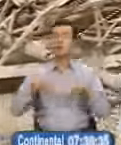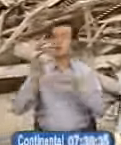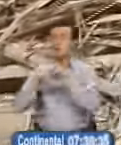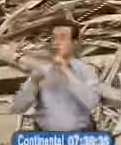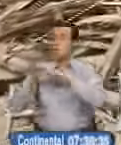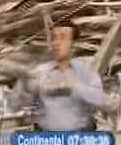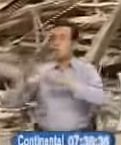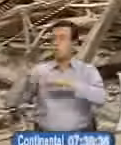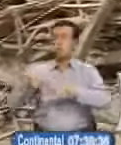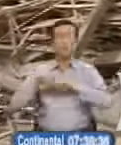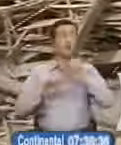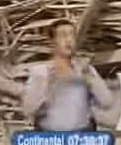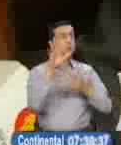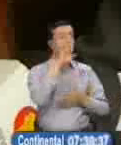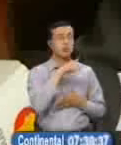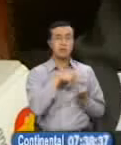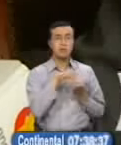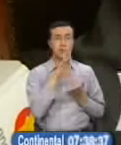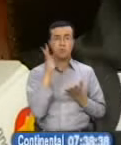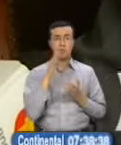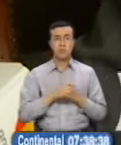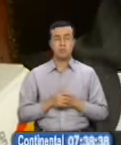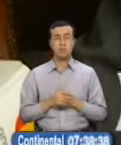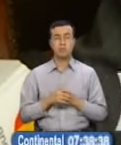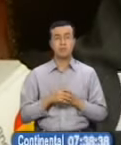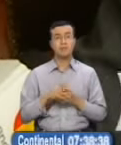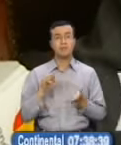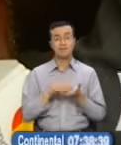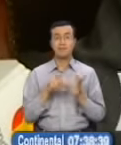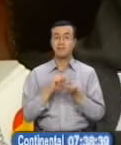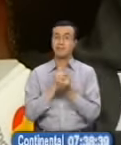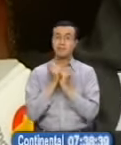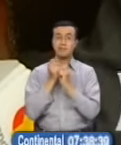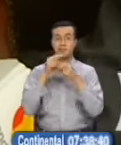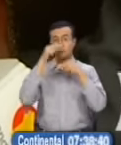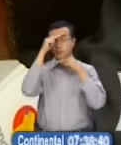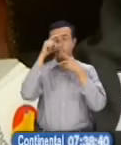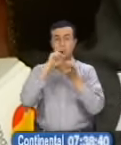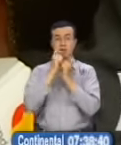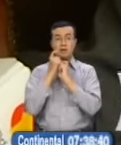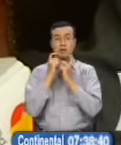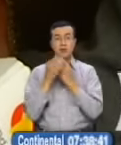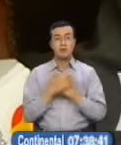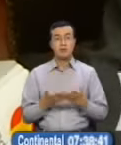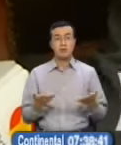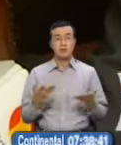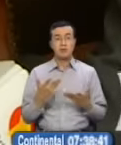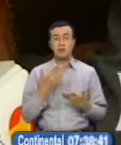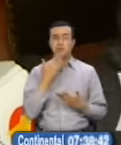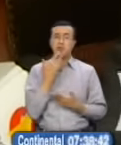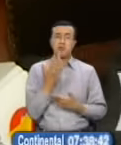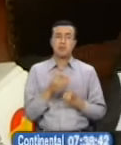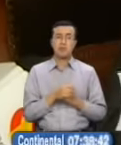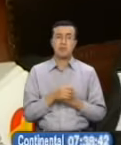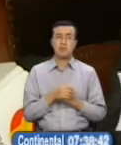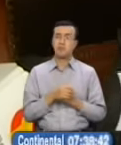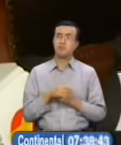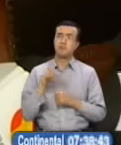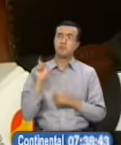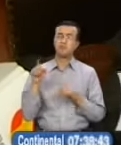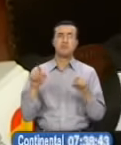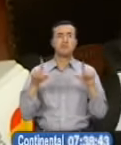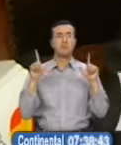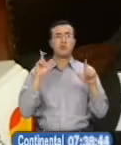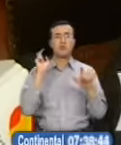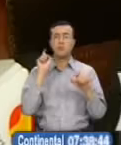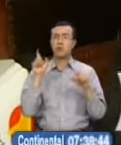afectadas y no a las demás provincias. Cambiar el significado de la noticia, que de repente uno no está de acuerdo y pone solo